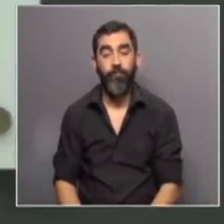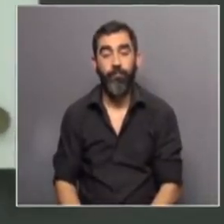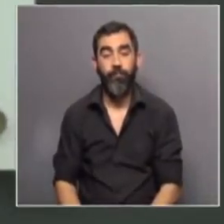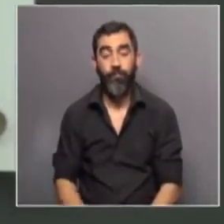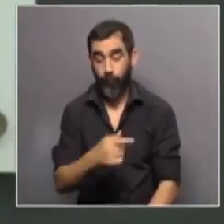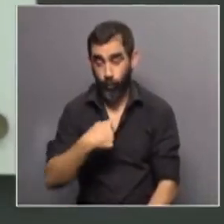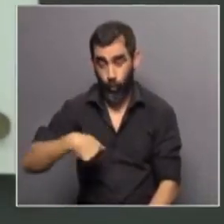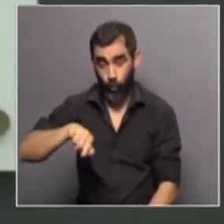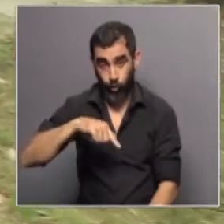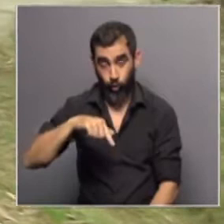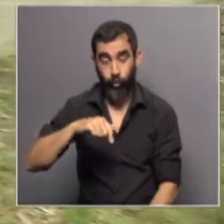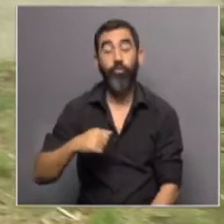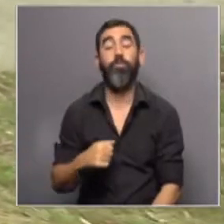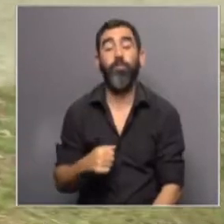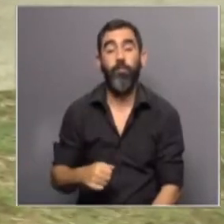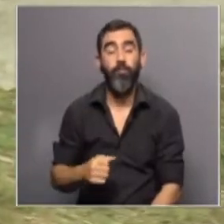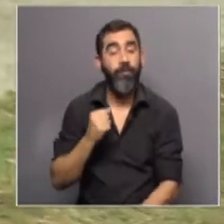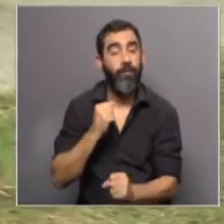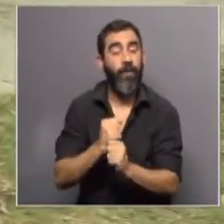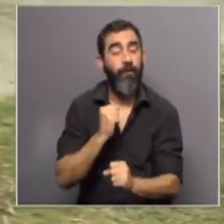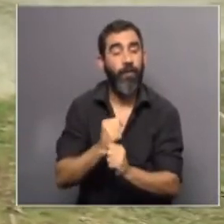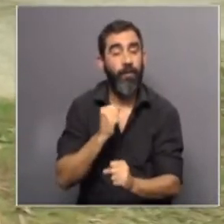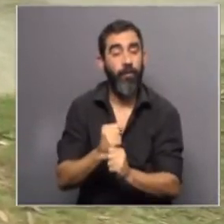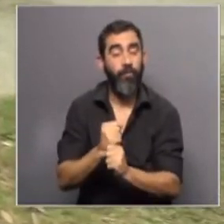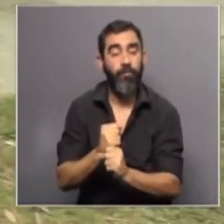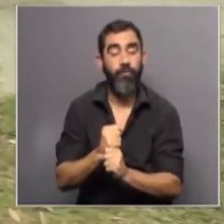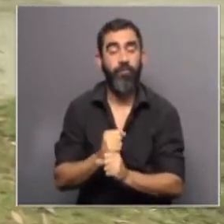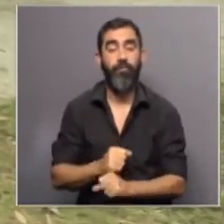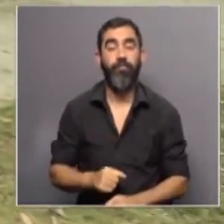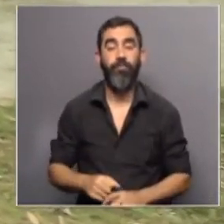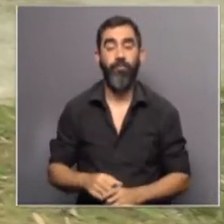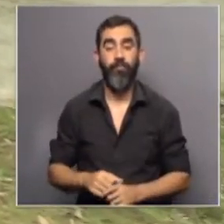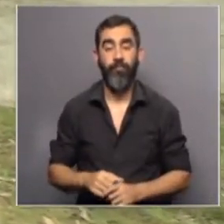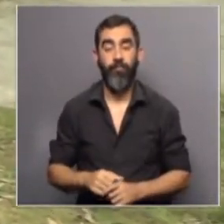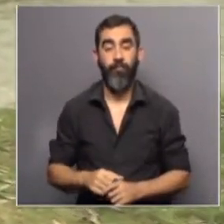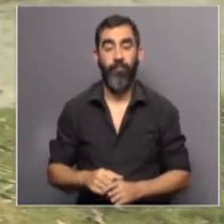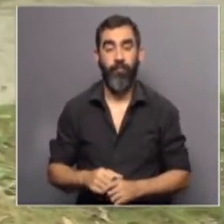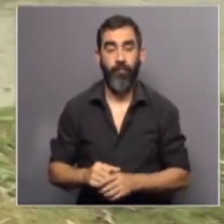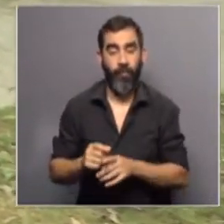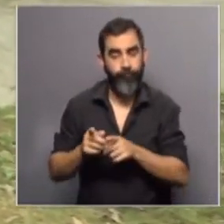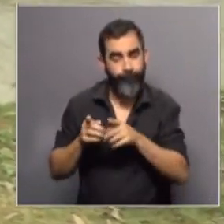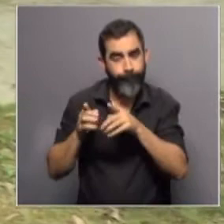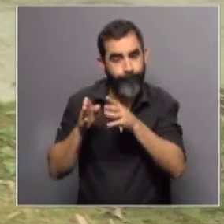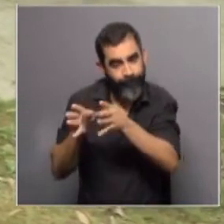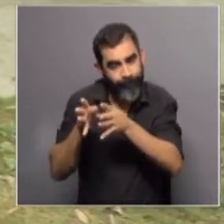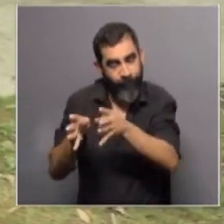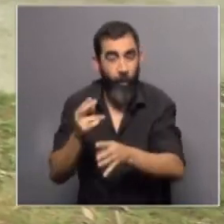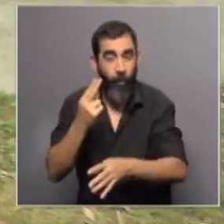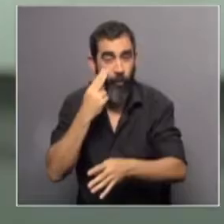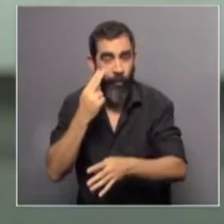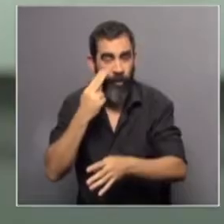Nosotros particularmente trabajamos en atacar el problema